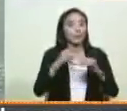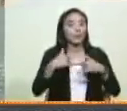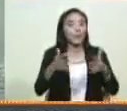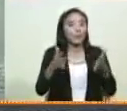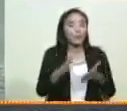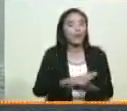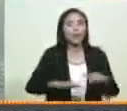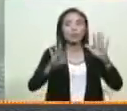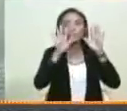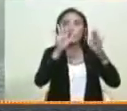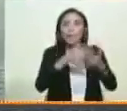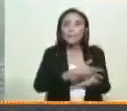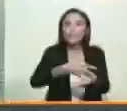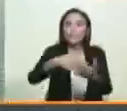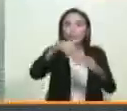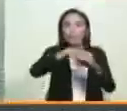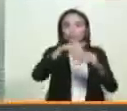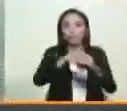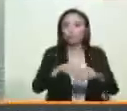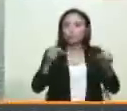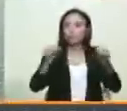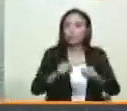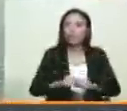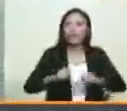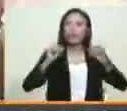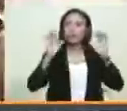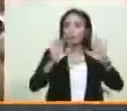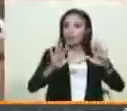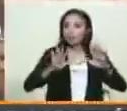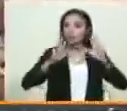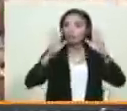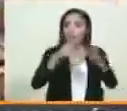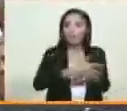10 millones de votos. Son 10.